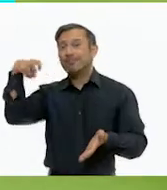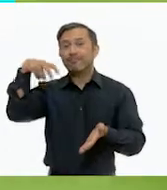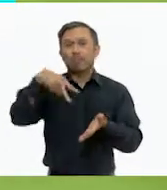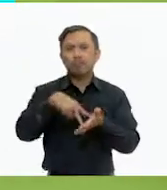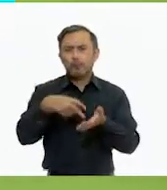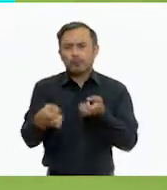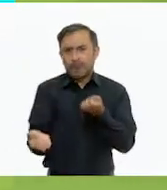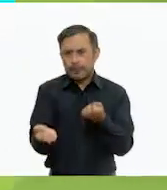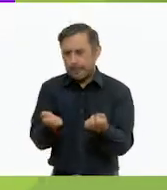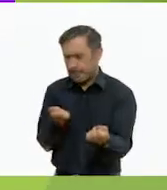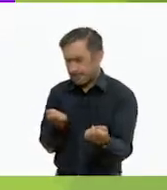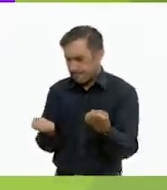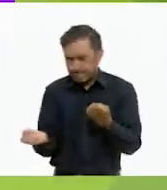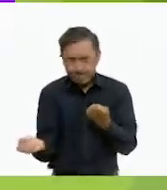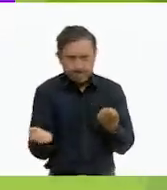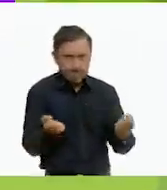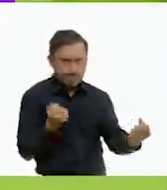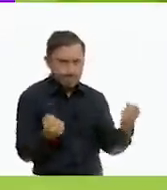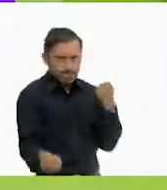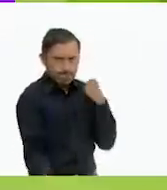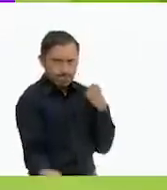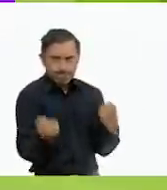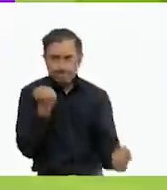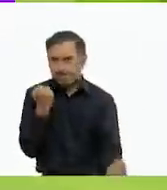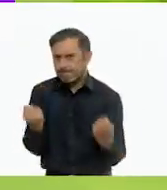Y ejercitarse.